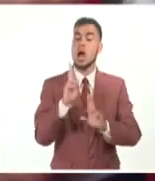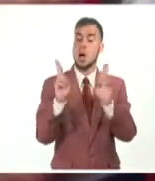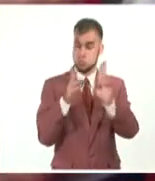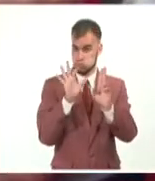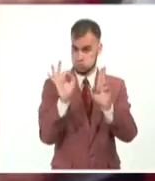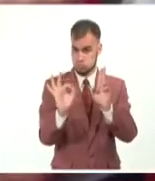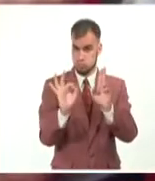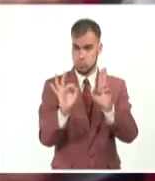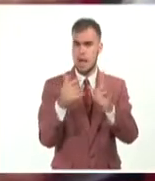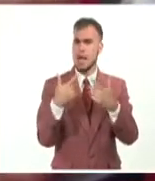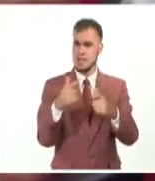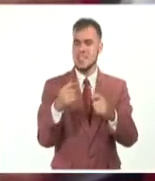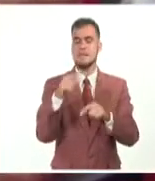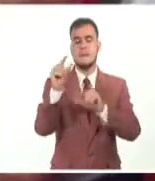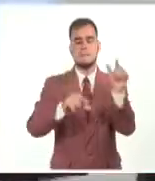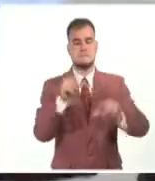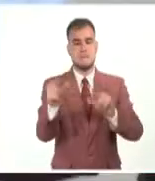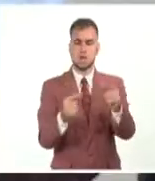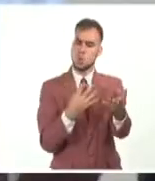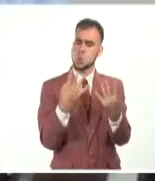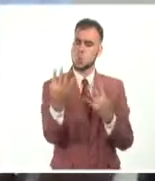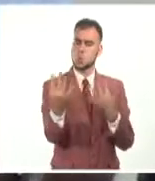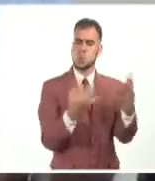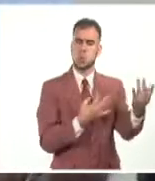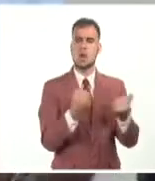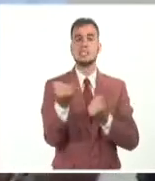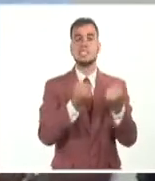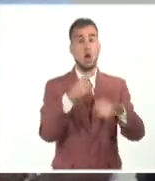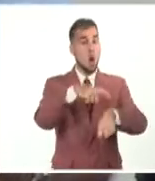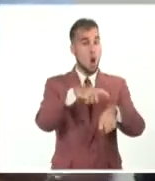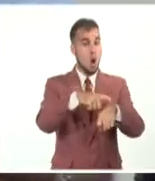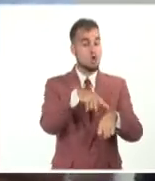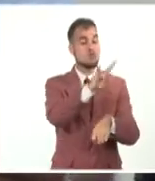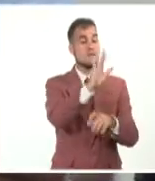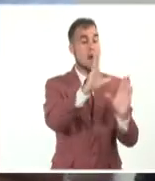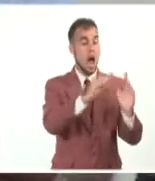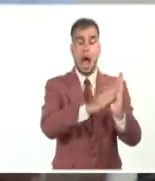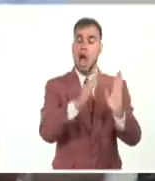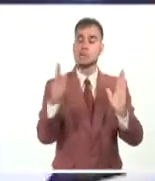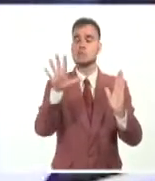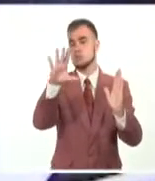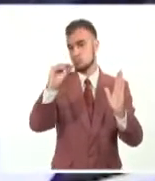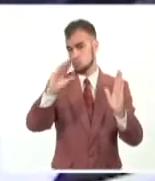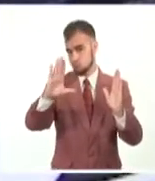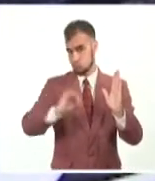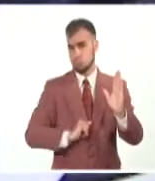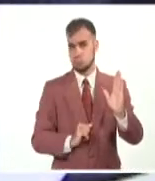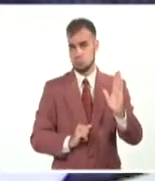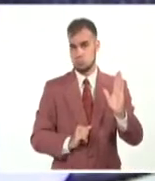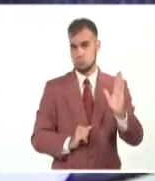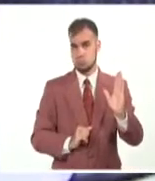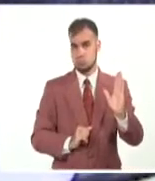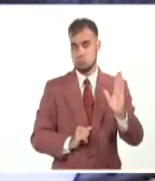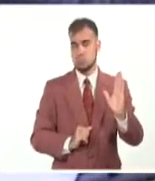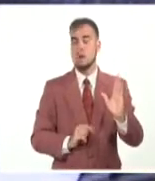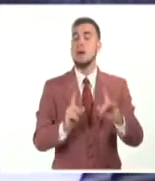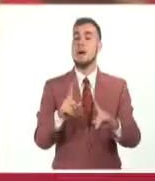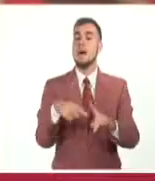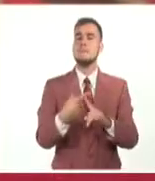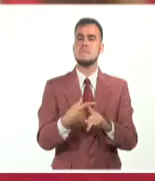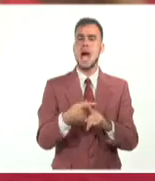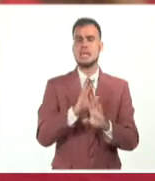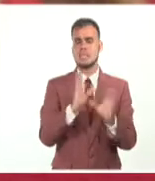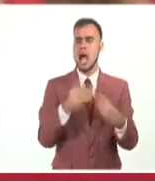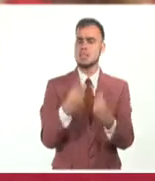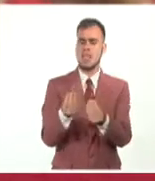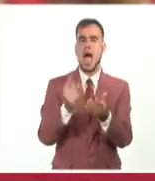la prohibición de la movilidad de personas y vehículos entre las 9 de la noche y 5 de la mañana y reducir los autorizos ya otorgados